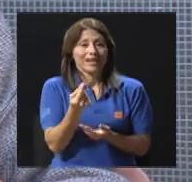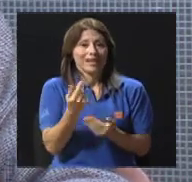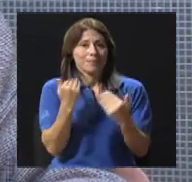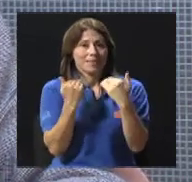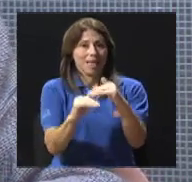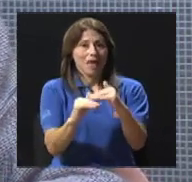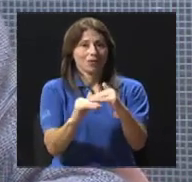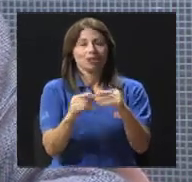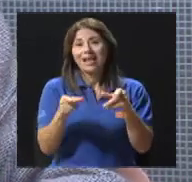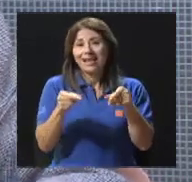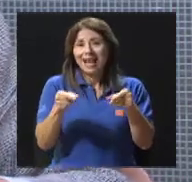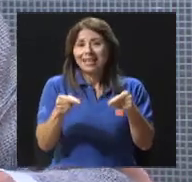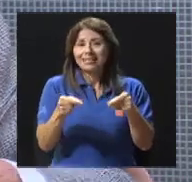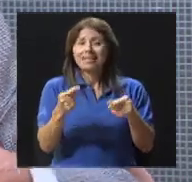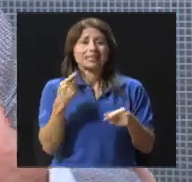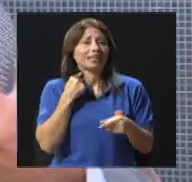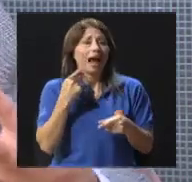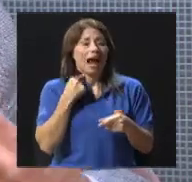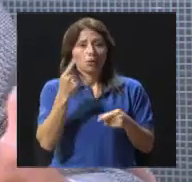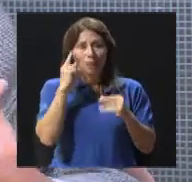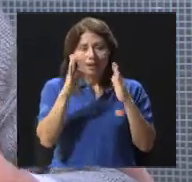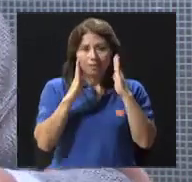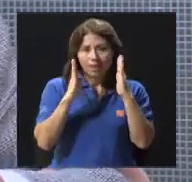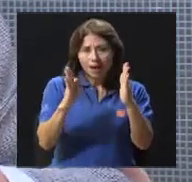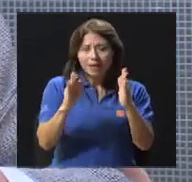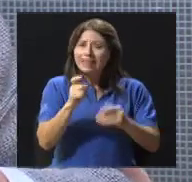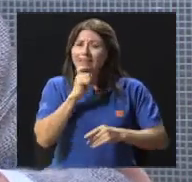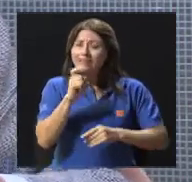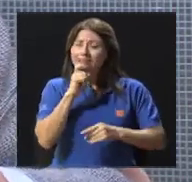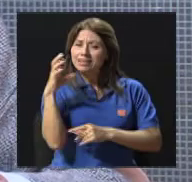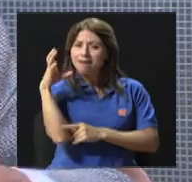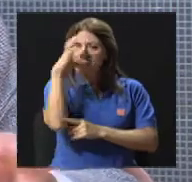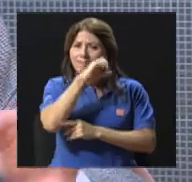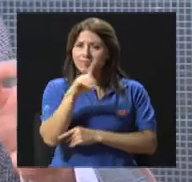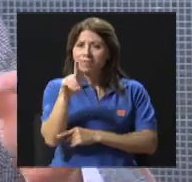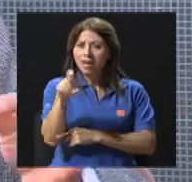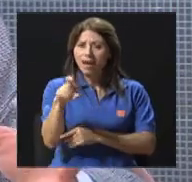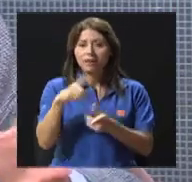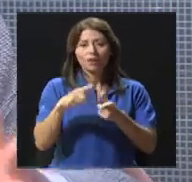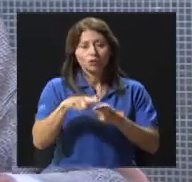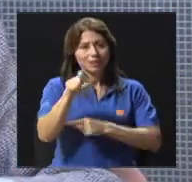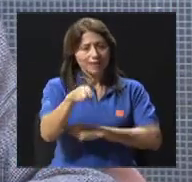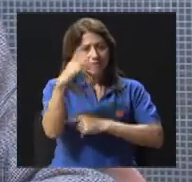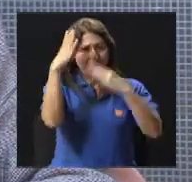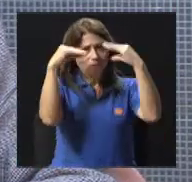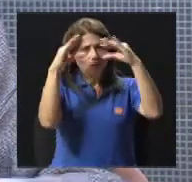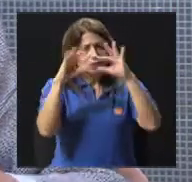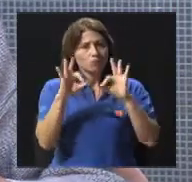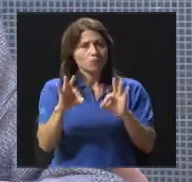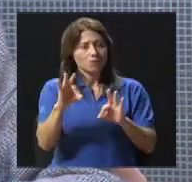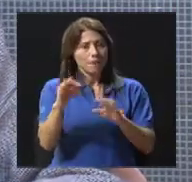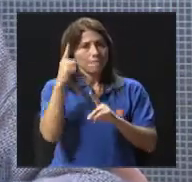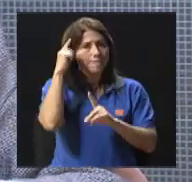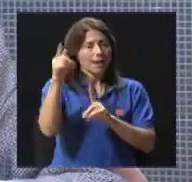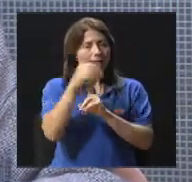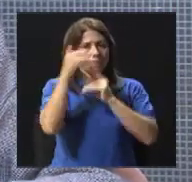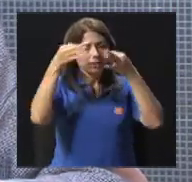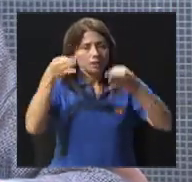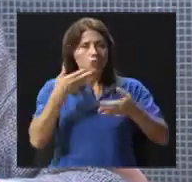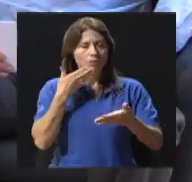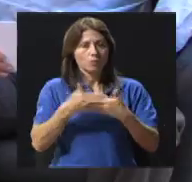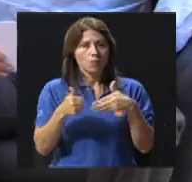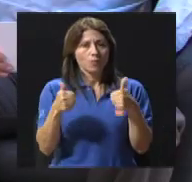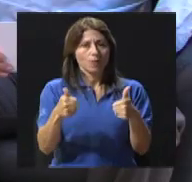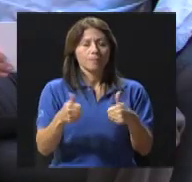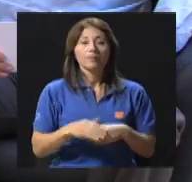tan cara de tratar, tan difícil de diagnosticar en muchos casos, se hace necesario tener la mejor información disponible para poder tomar las mejores